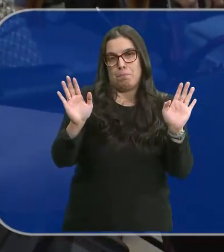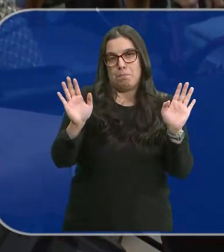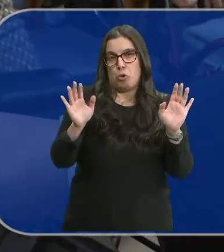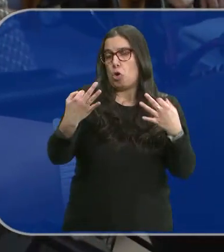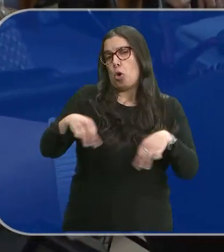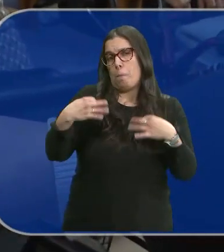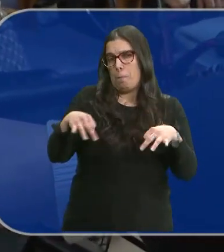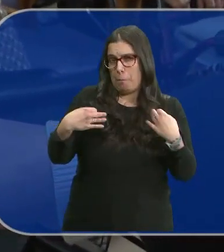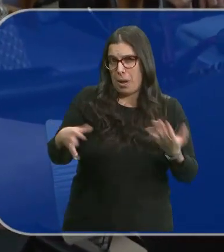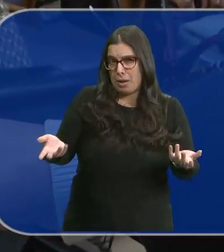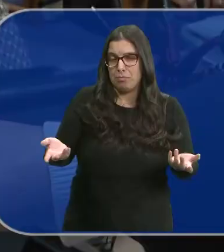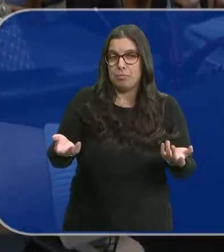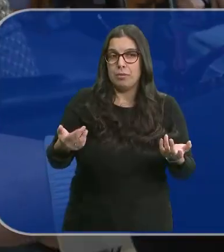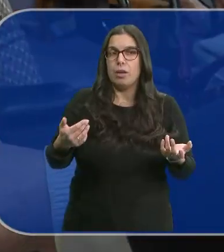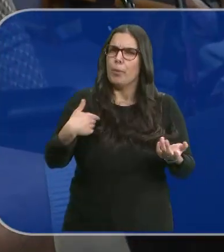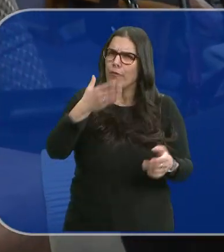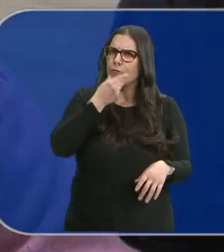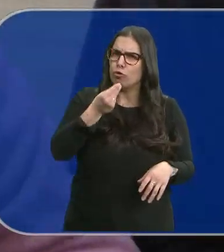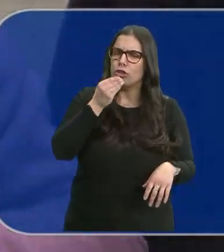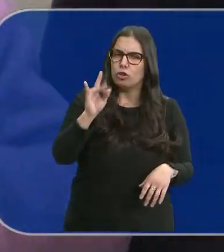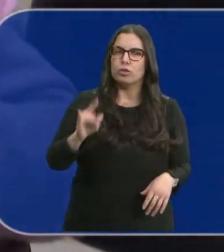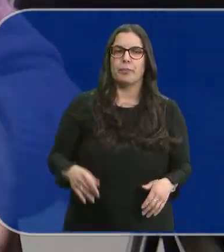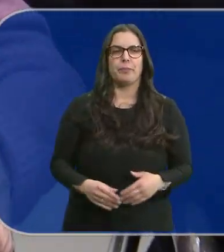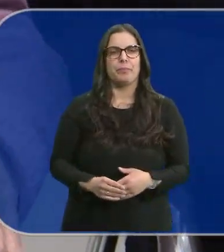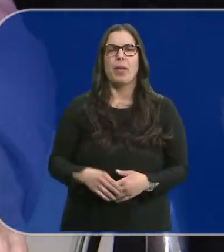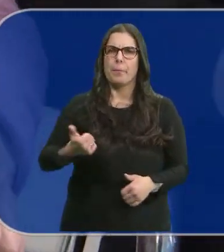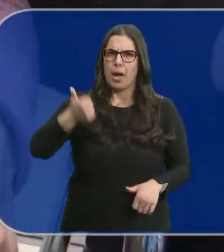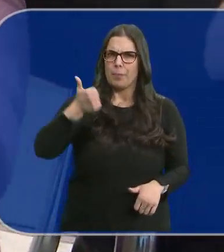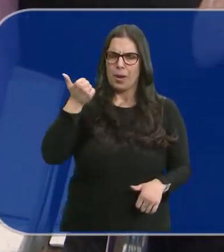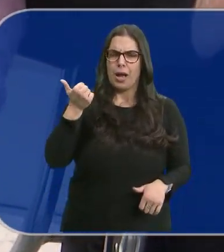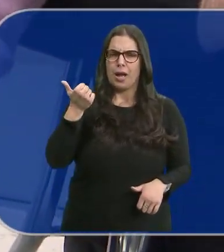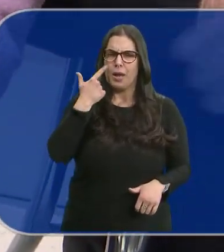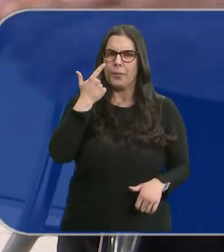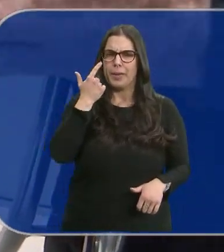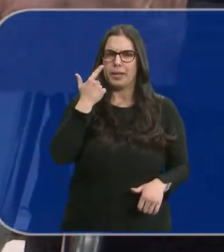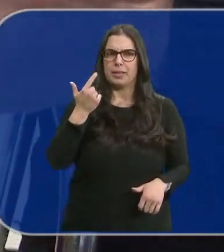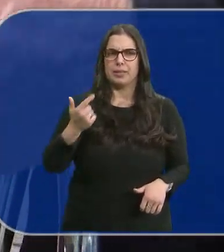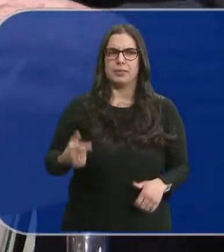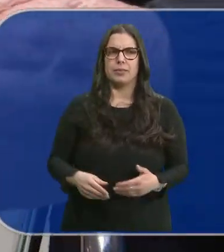estos normales, pero es bonito. Aymar,